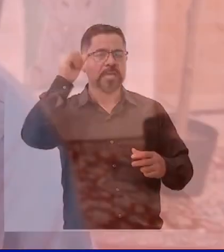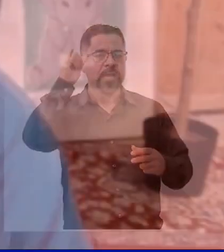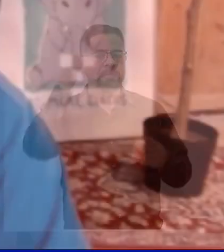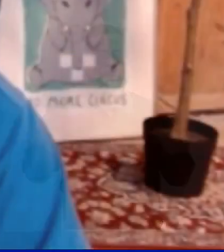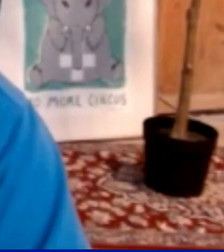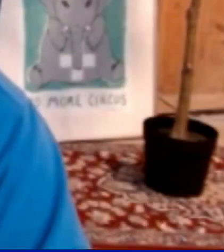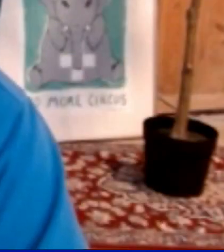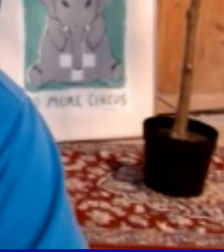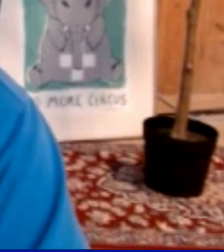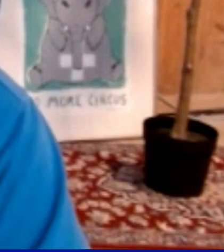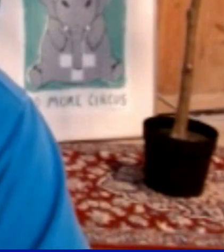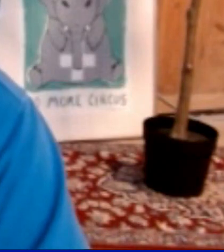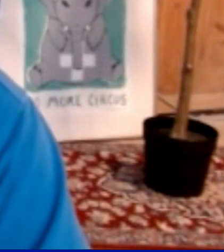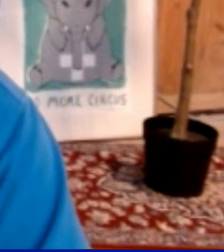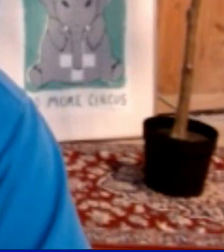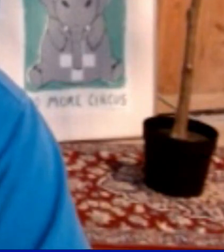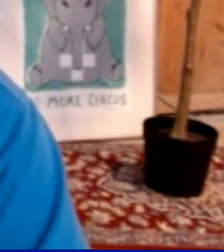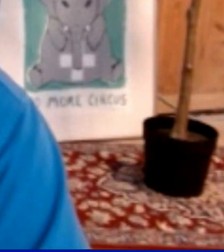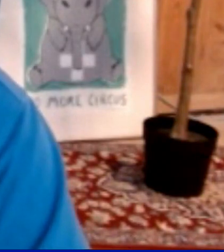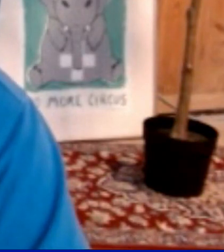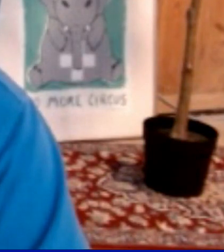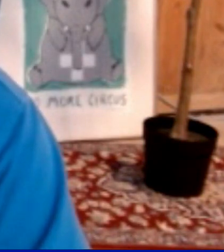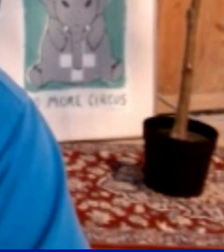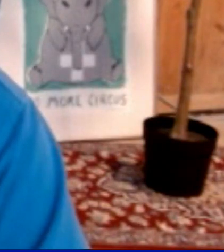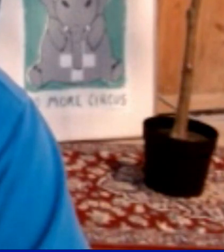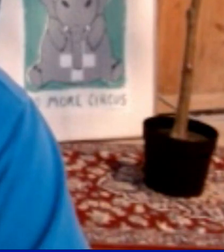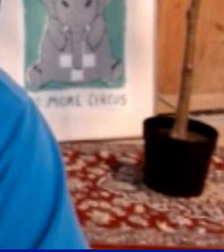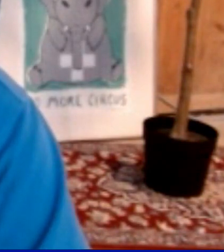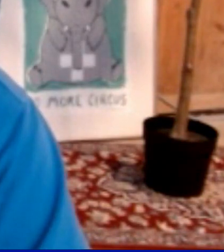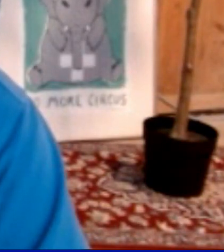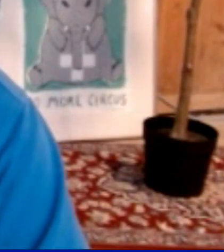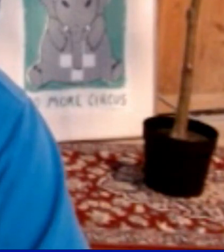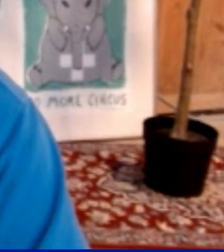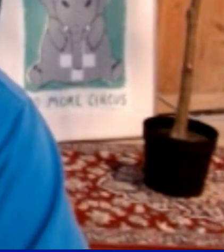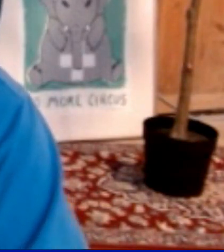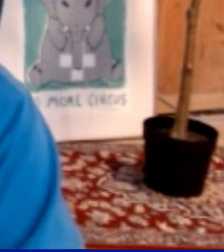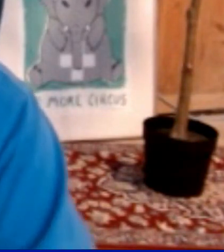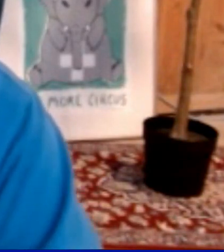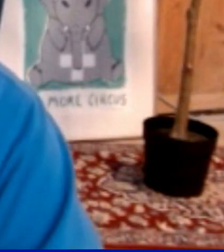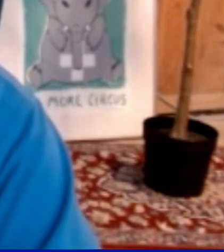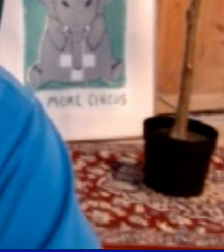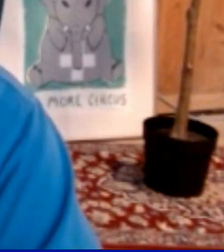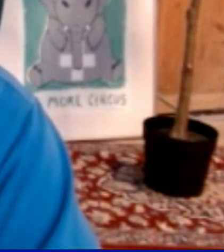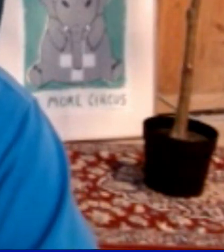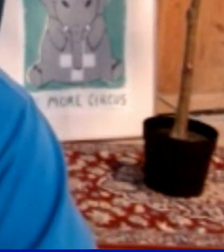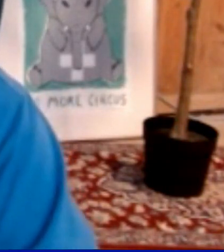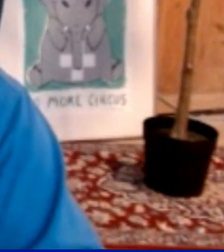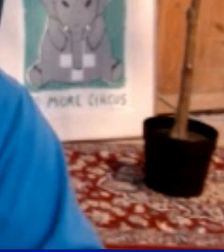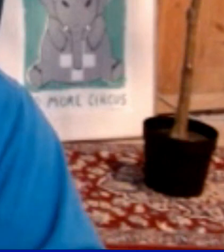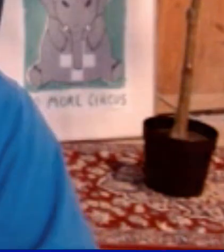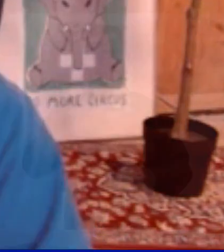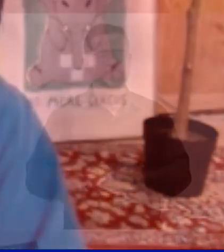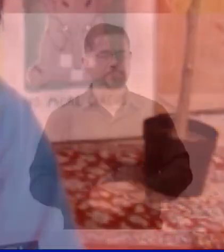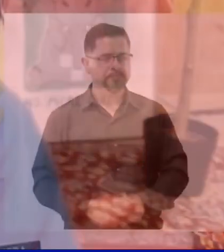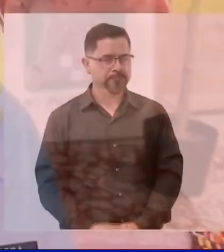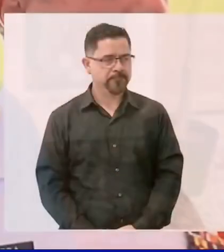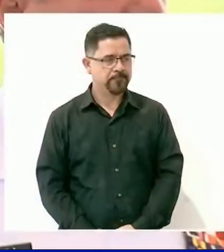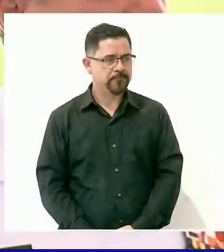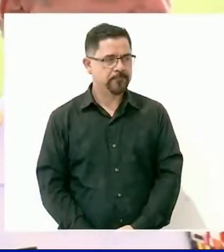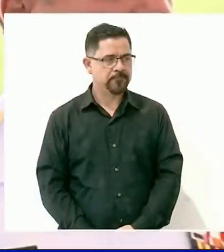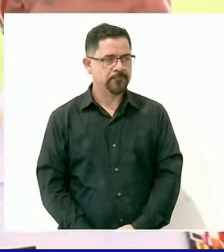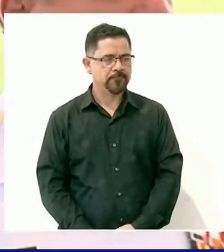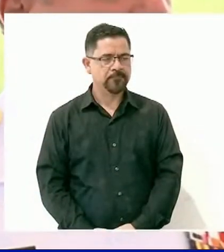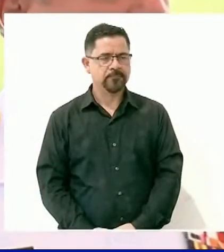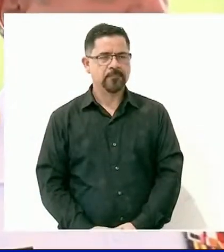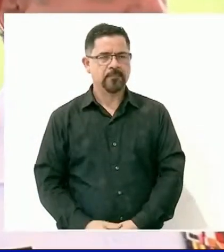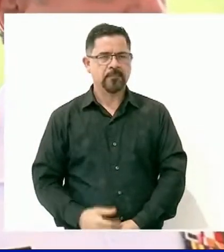los pueblos yaquis y aseguró que están ahí, está ahí en Sonora, está ahí en esa región,